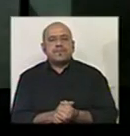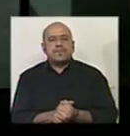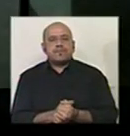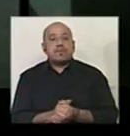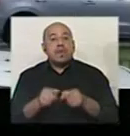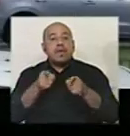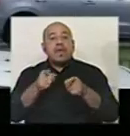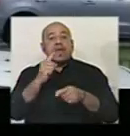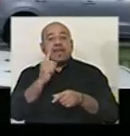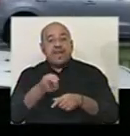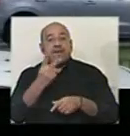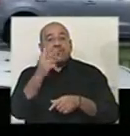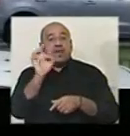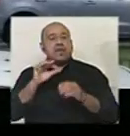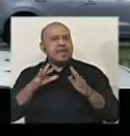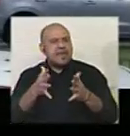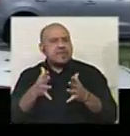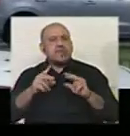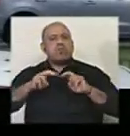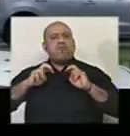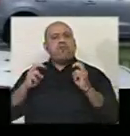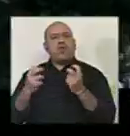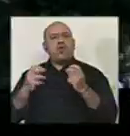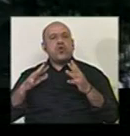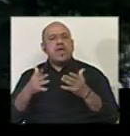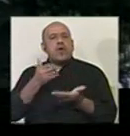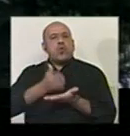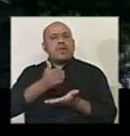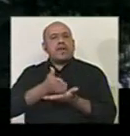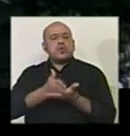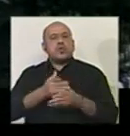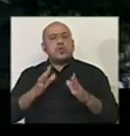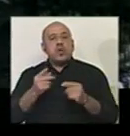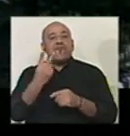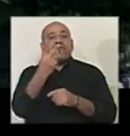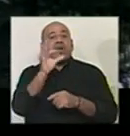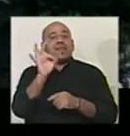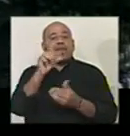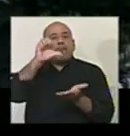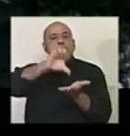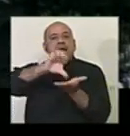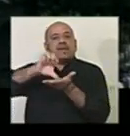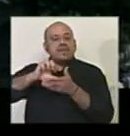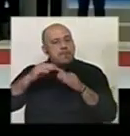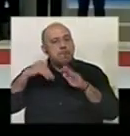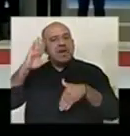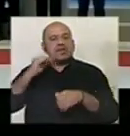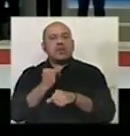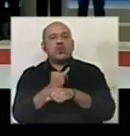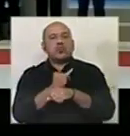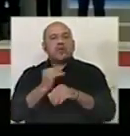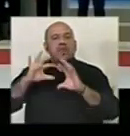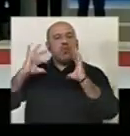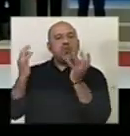El G20 es un foro informal de diálogo y cooperación integrado por los 20 países más industrializados y emergentes del